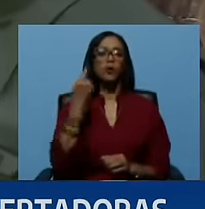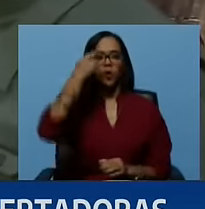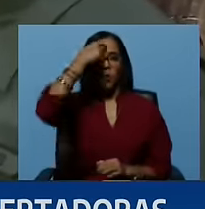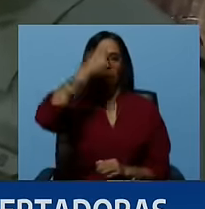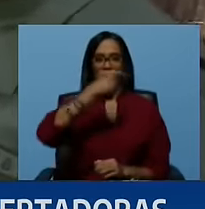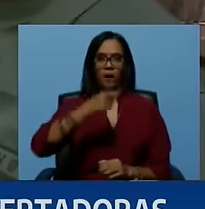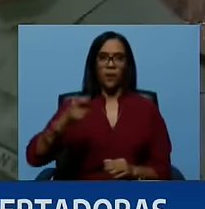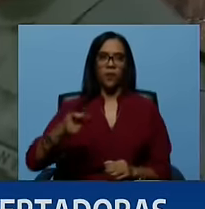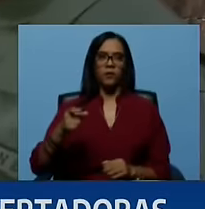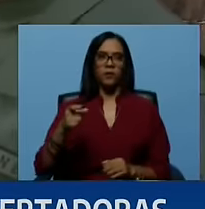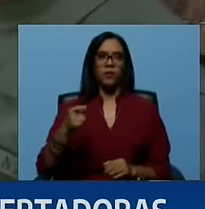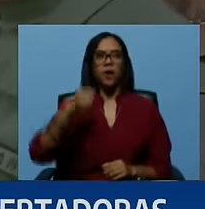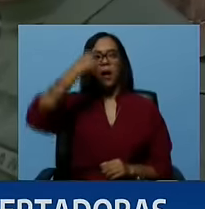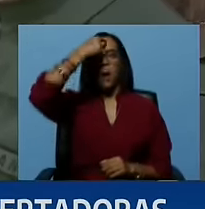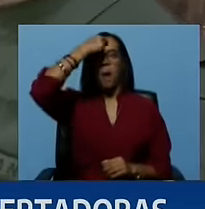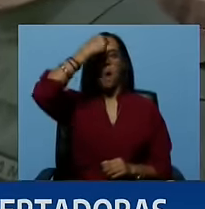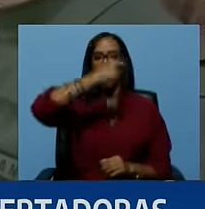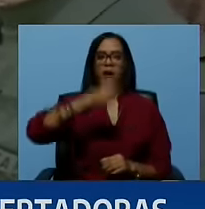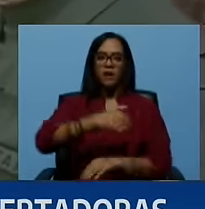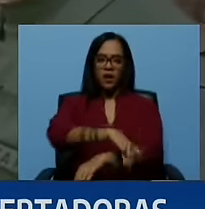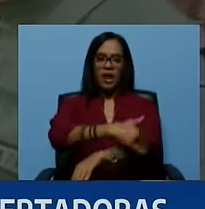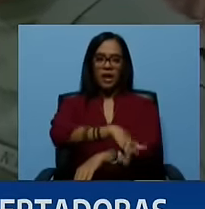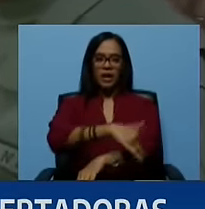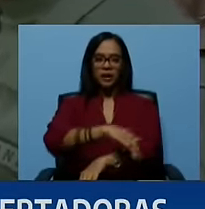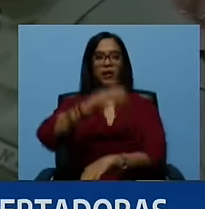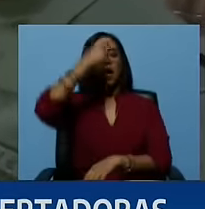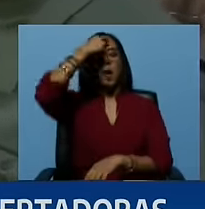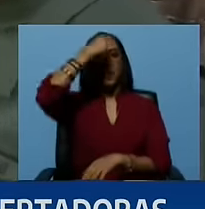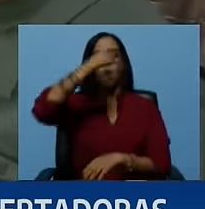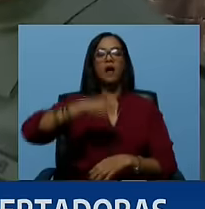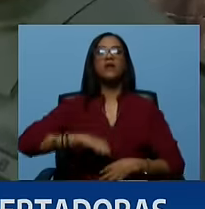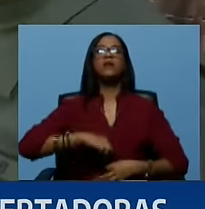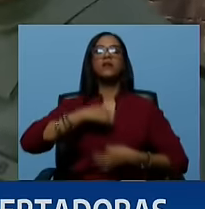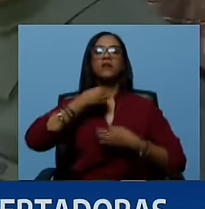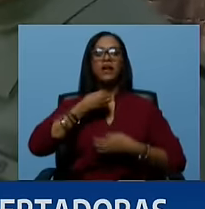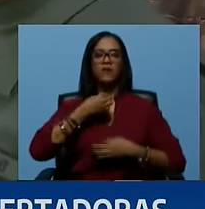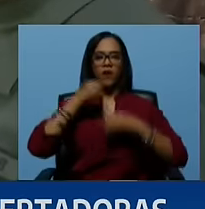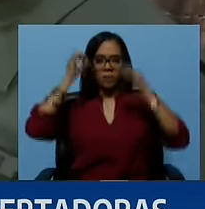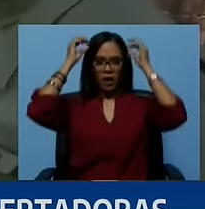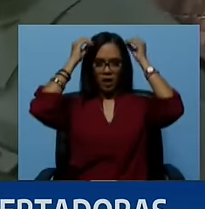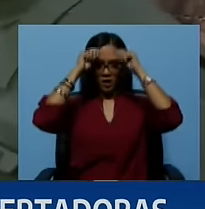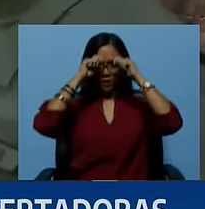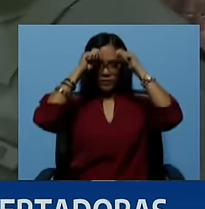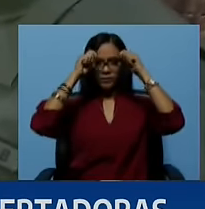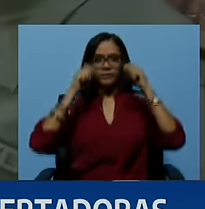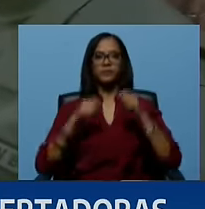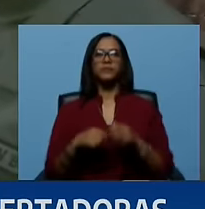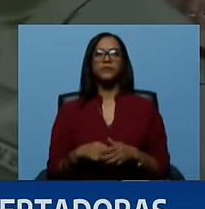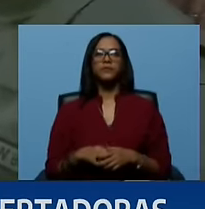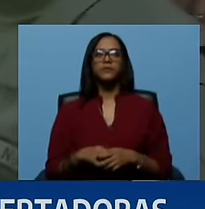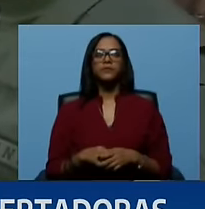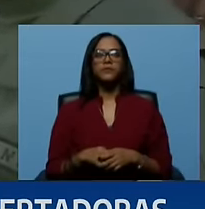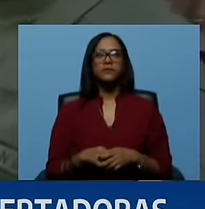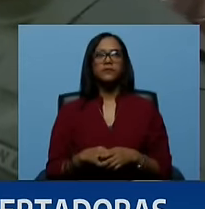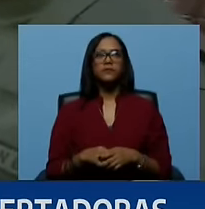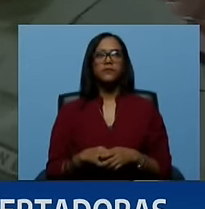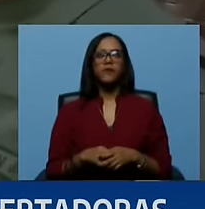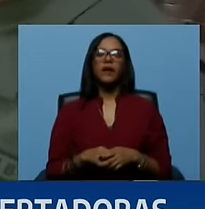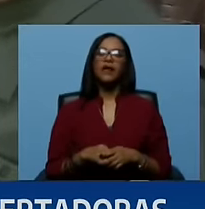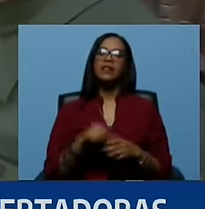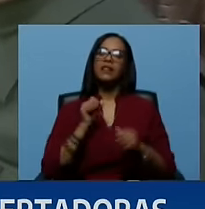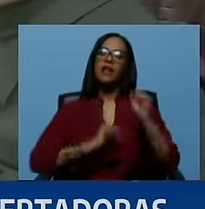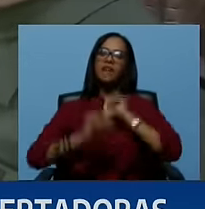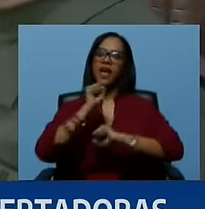pueblo pueblo en las calles pueblo uniformado defendemos la causa más gloriosa y